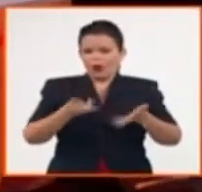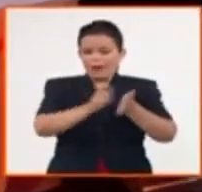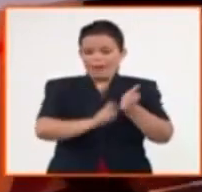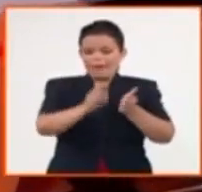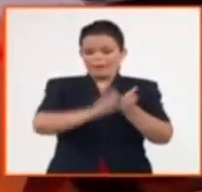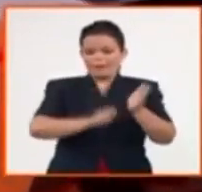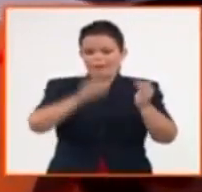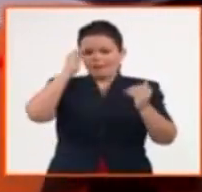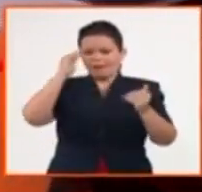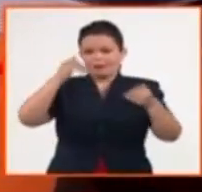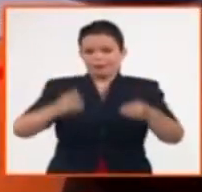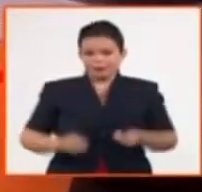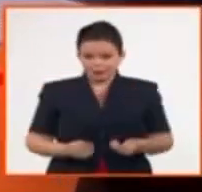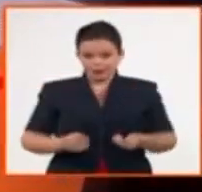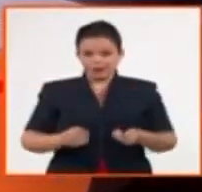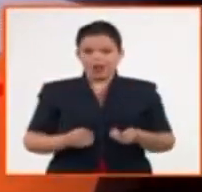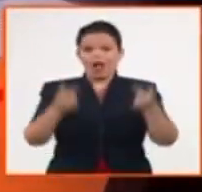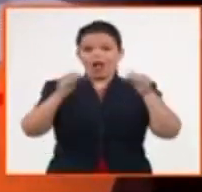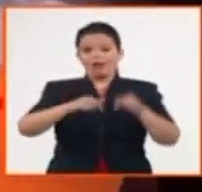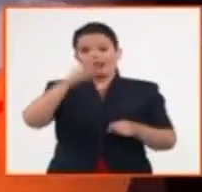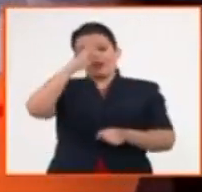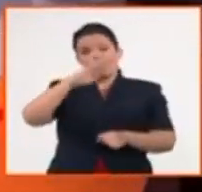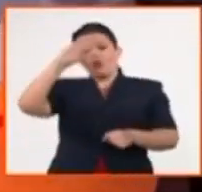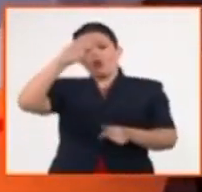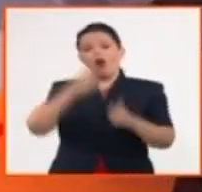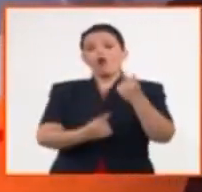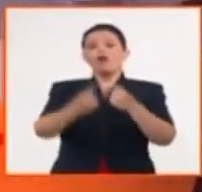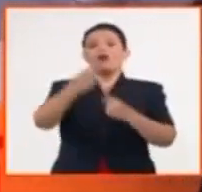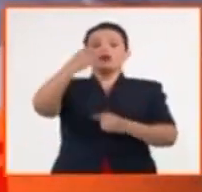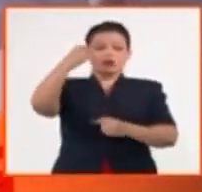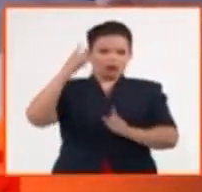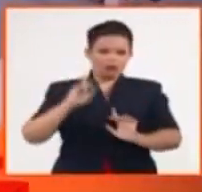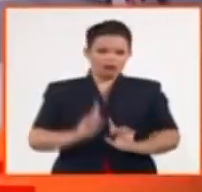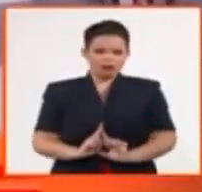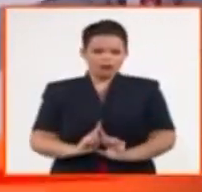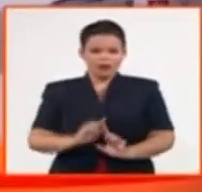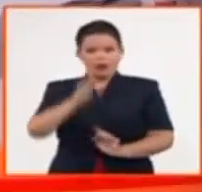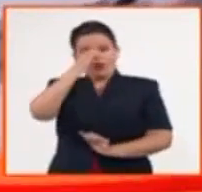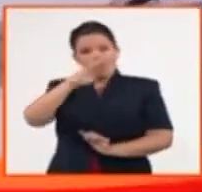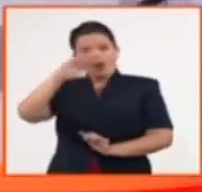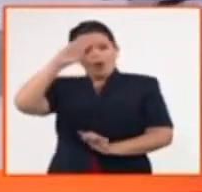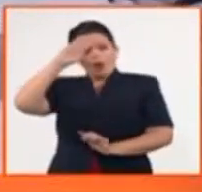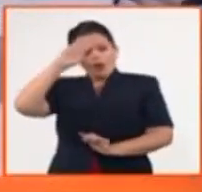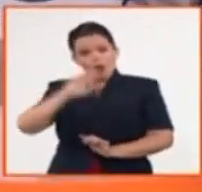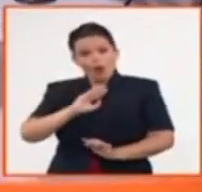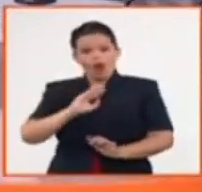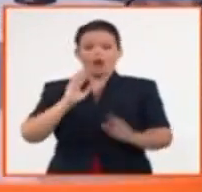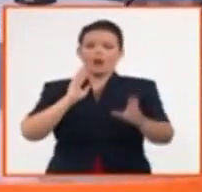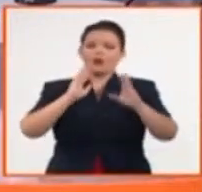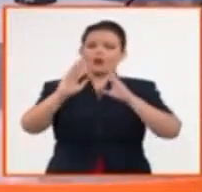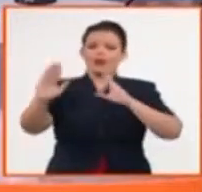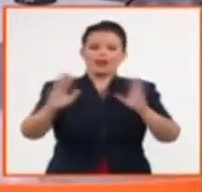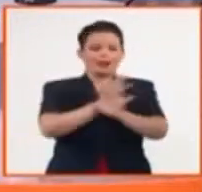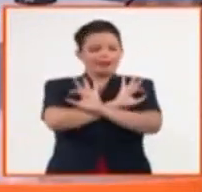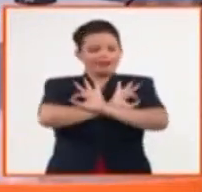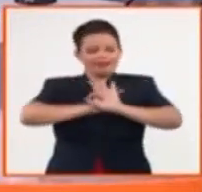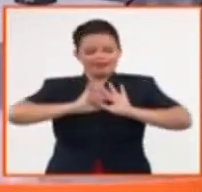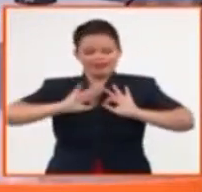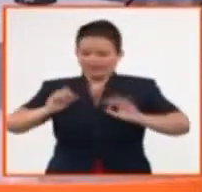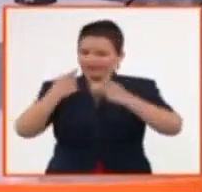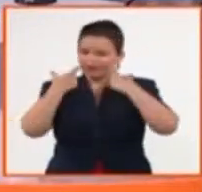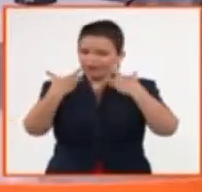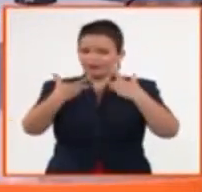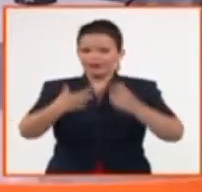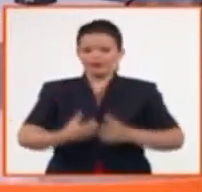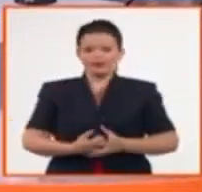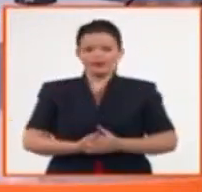es único en el mundo y para Cuba ha sido una campaña excepcional por la magnitud que tiene, ¿no? Así mismo,